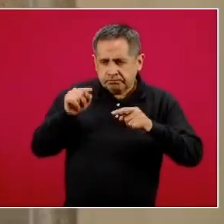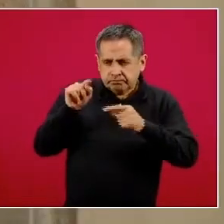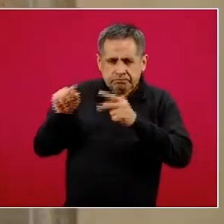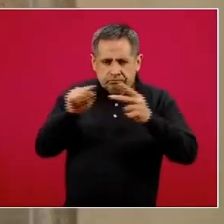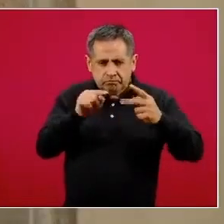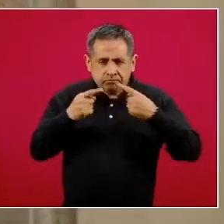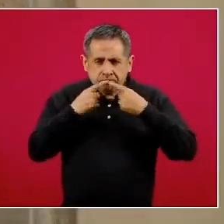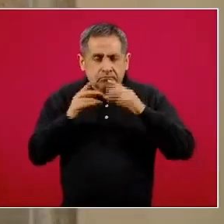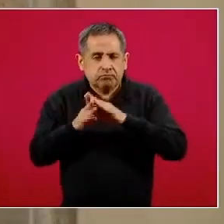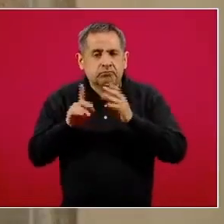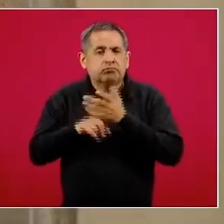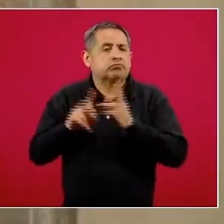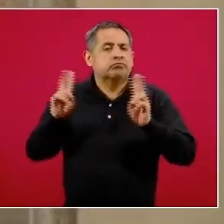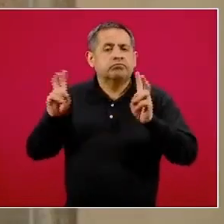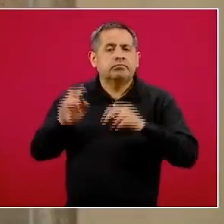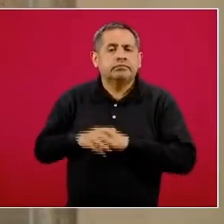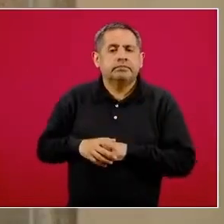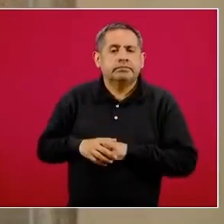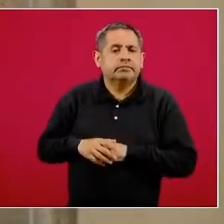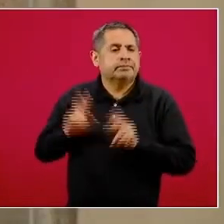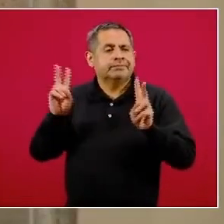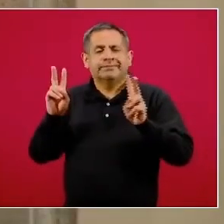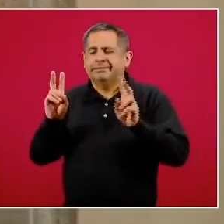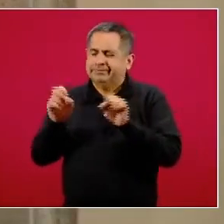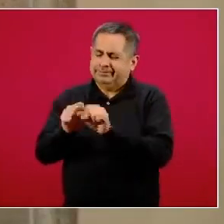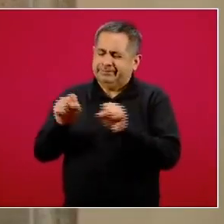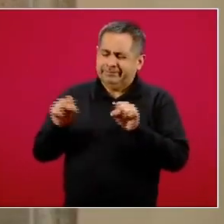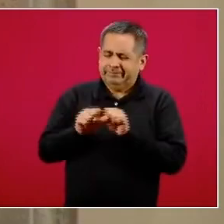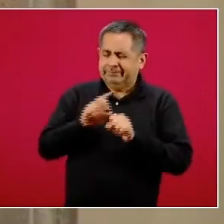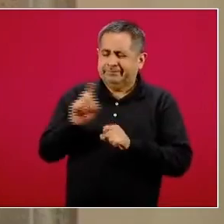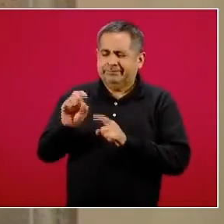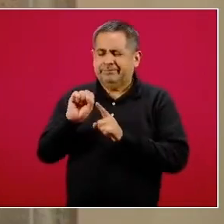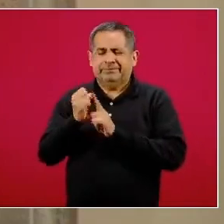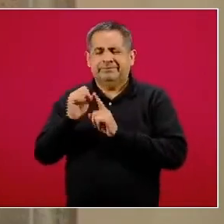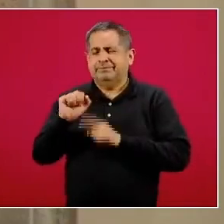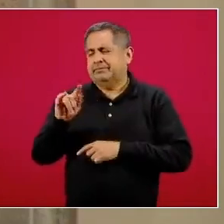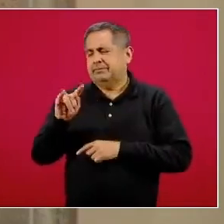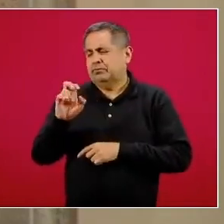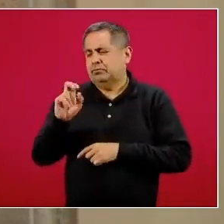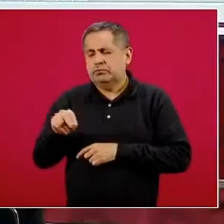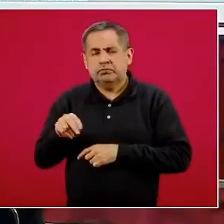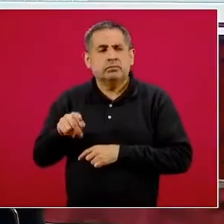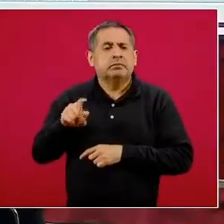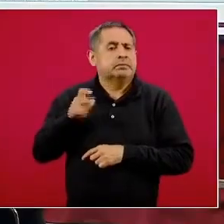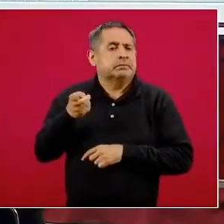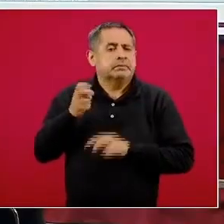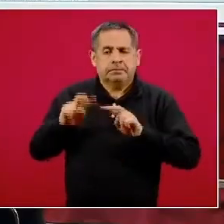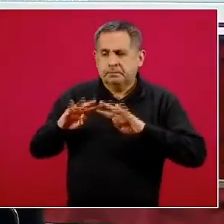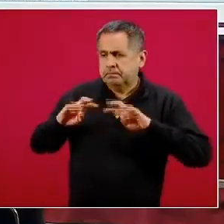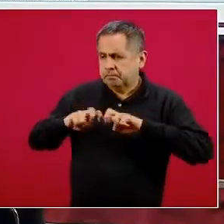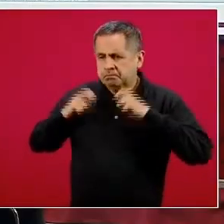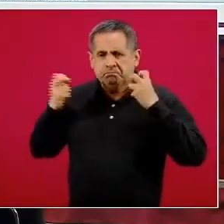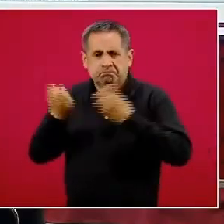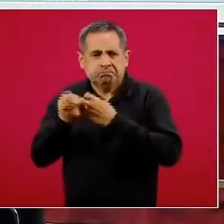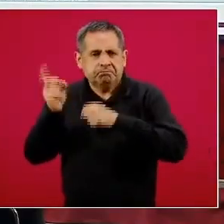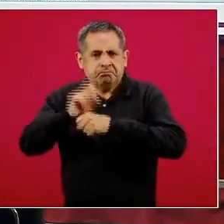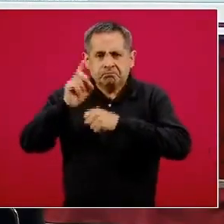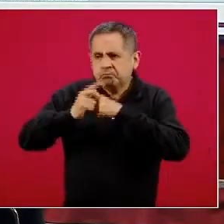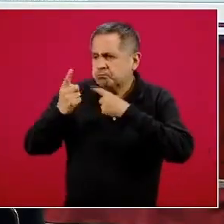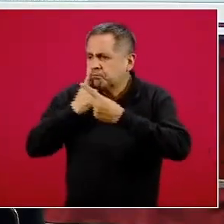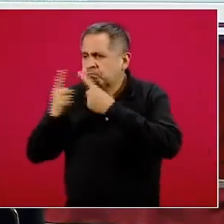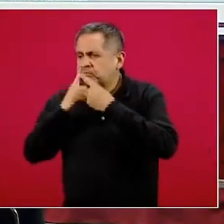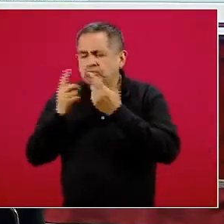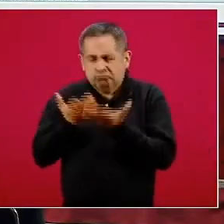en particular, la sala de situación, a través de la cual se hace análisis y evaluación de manera diaria de todos los